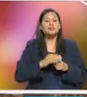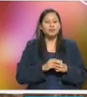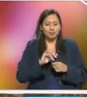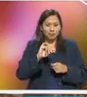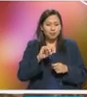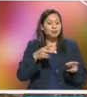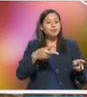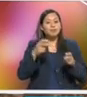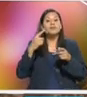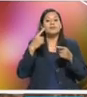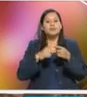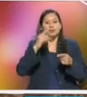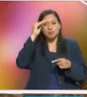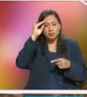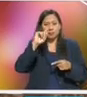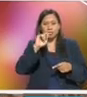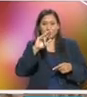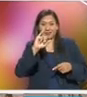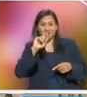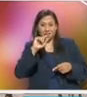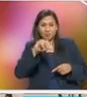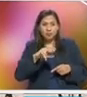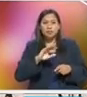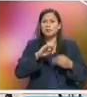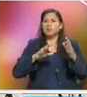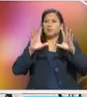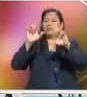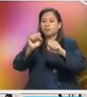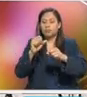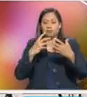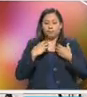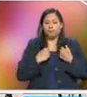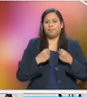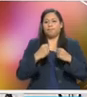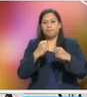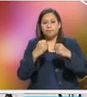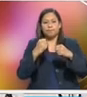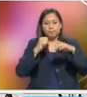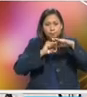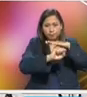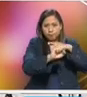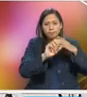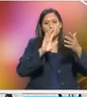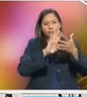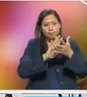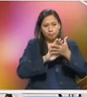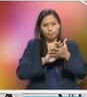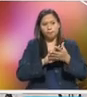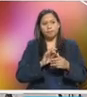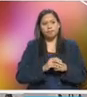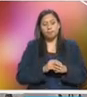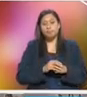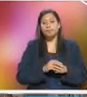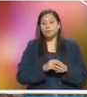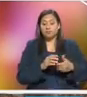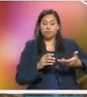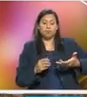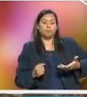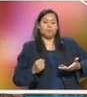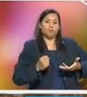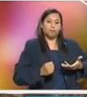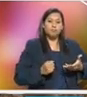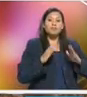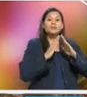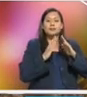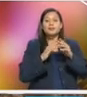Sí, don Tristán. Todos lo detuvieron y lo llevaron inmediatamente a prisión. Aquella casa